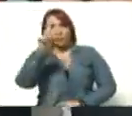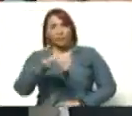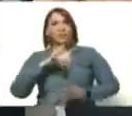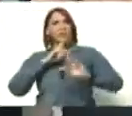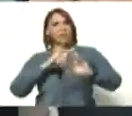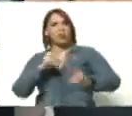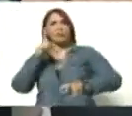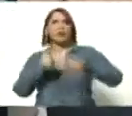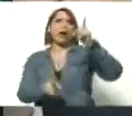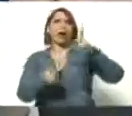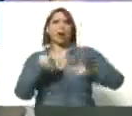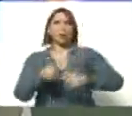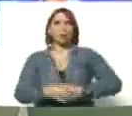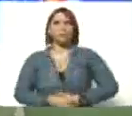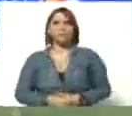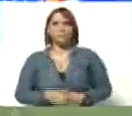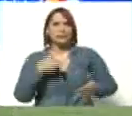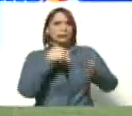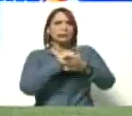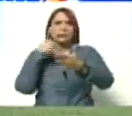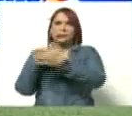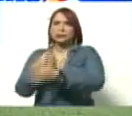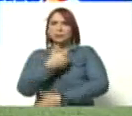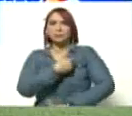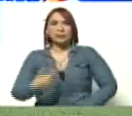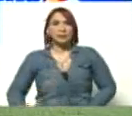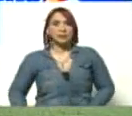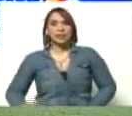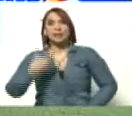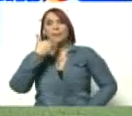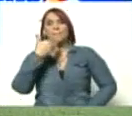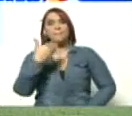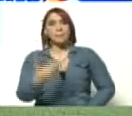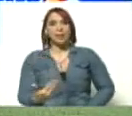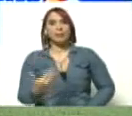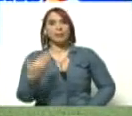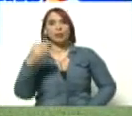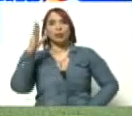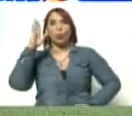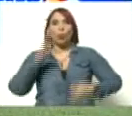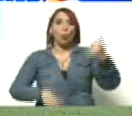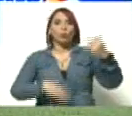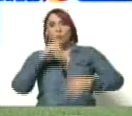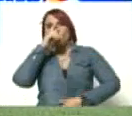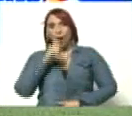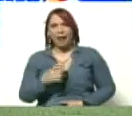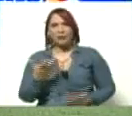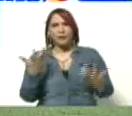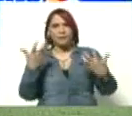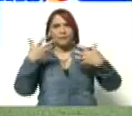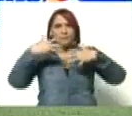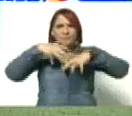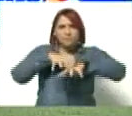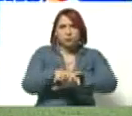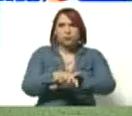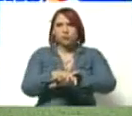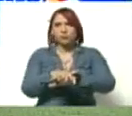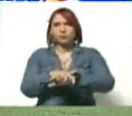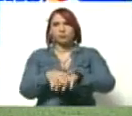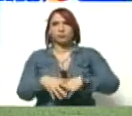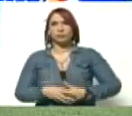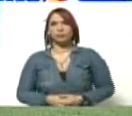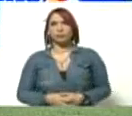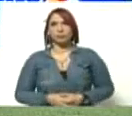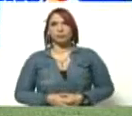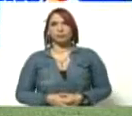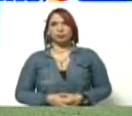que insistentemente el presidente nos ha pedido en los últimos años. Cazar, engranar, hacer lo que se